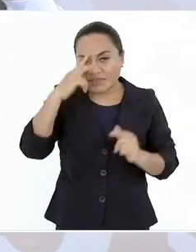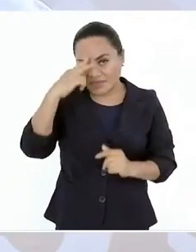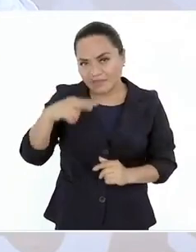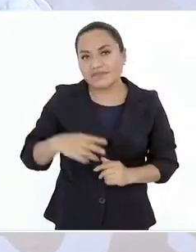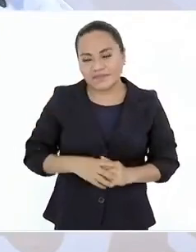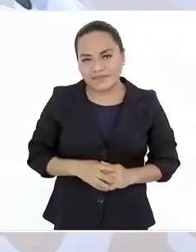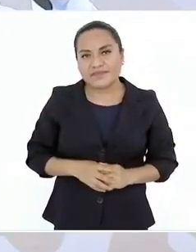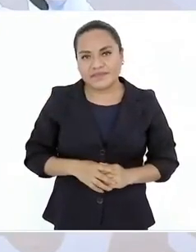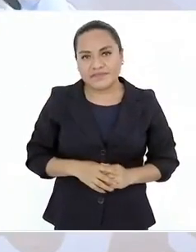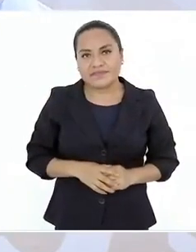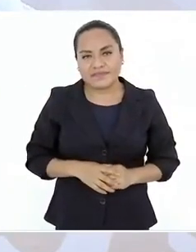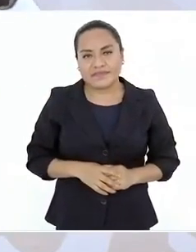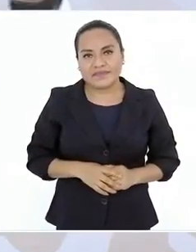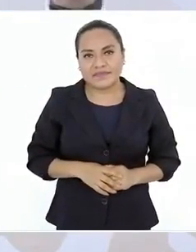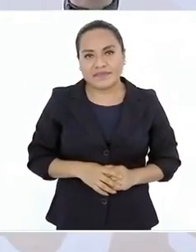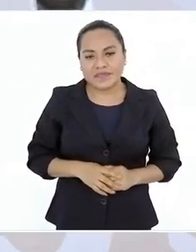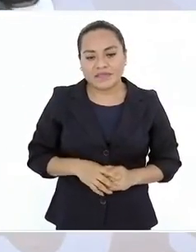para que